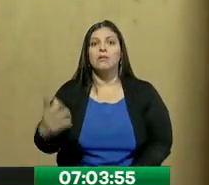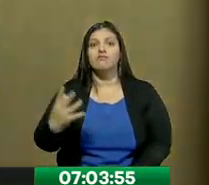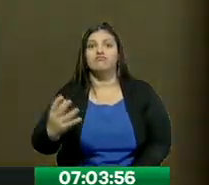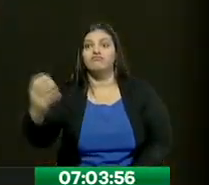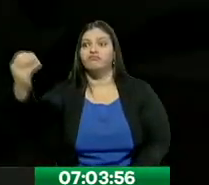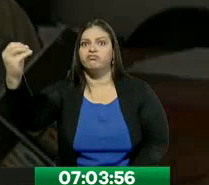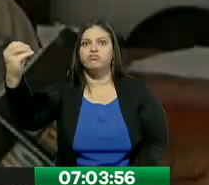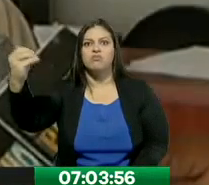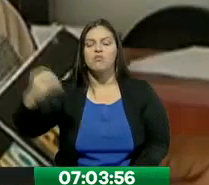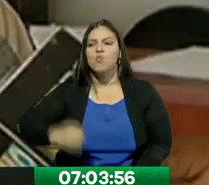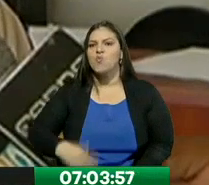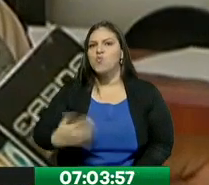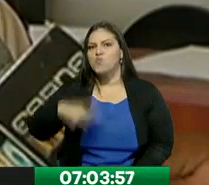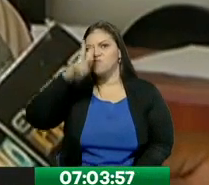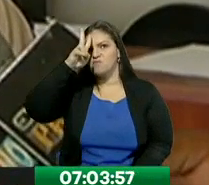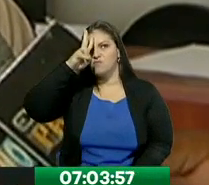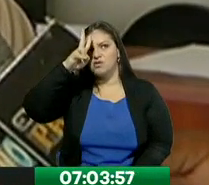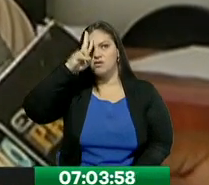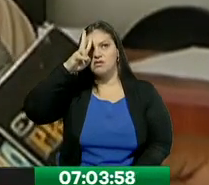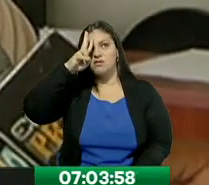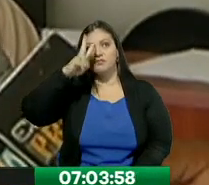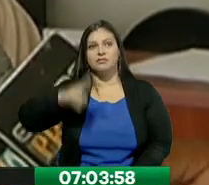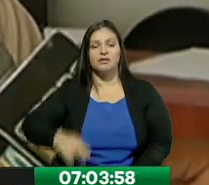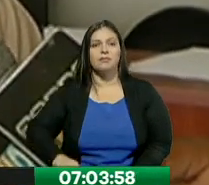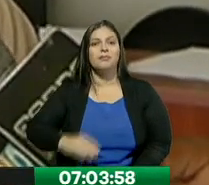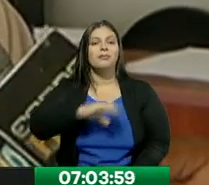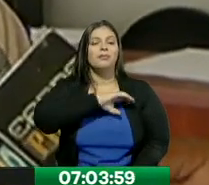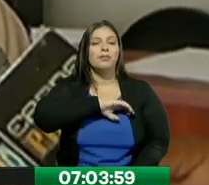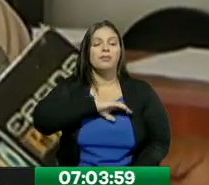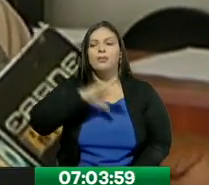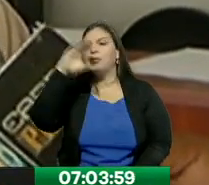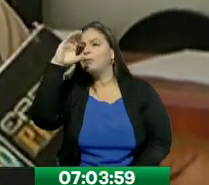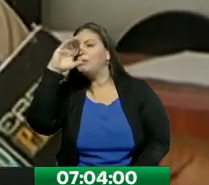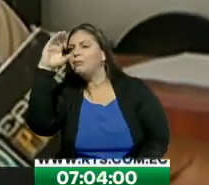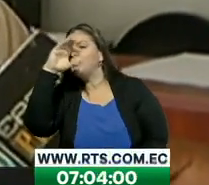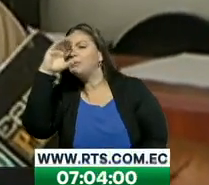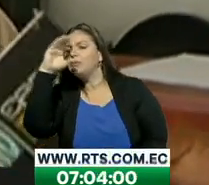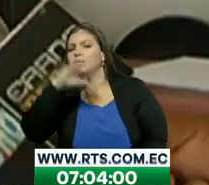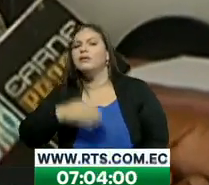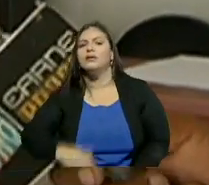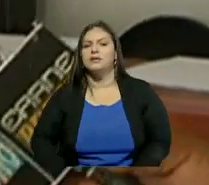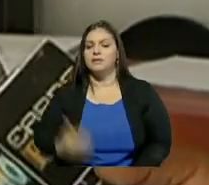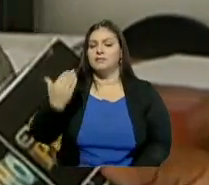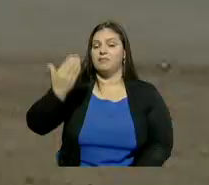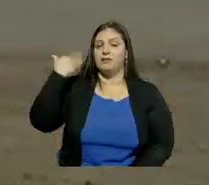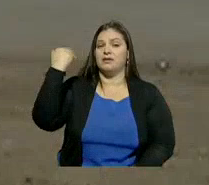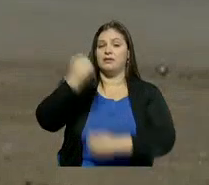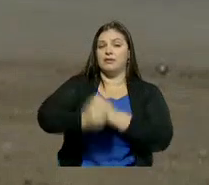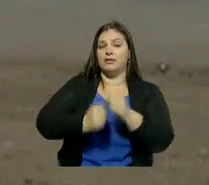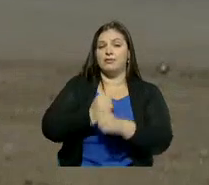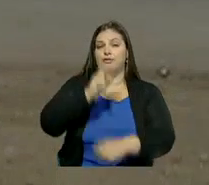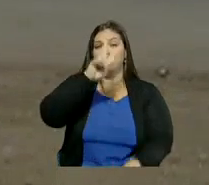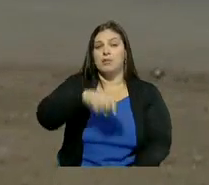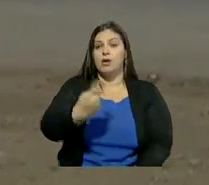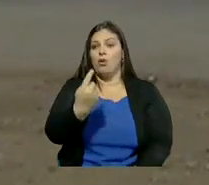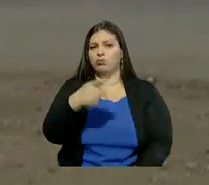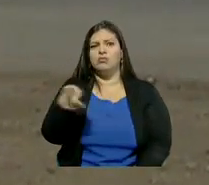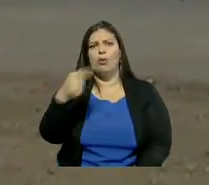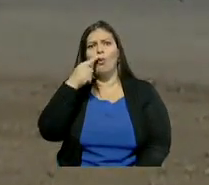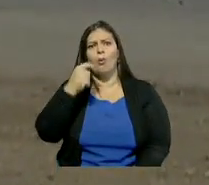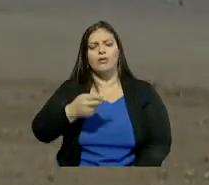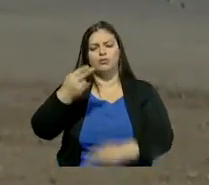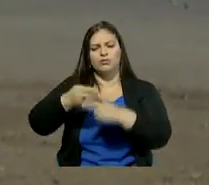Policía Nacional. Se pudo constatar que tenía una orden de detención en el 2011 por robo. El tiempo pasado